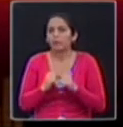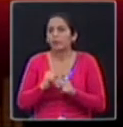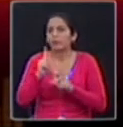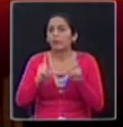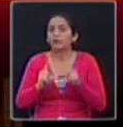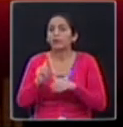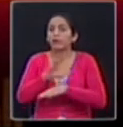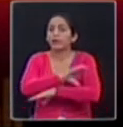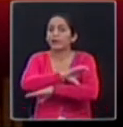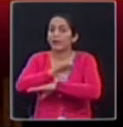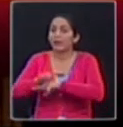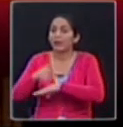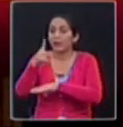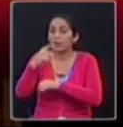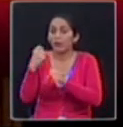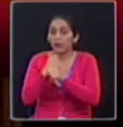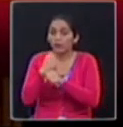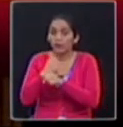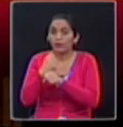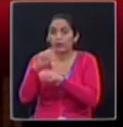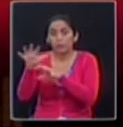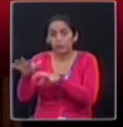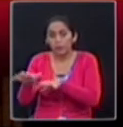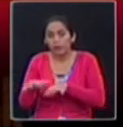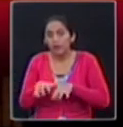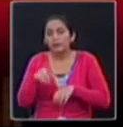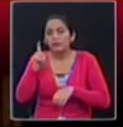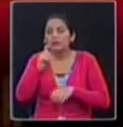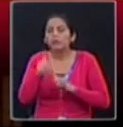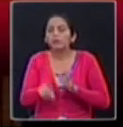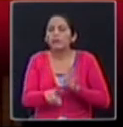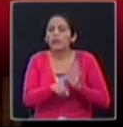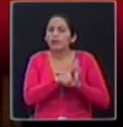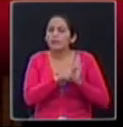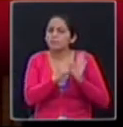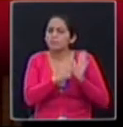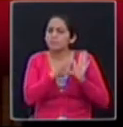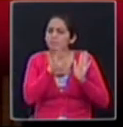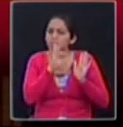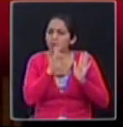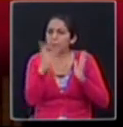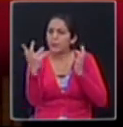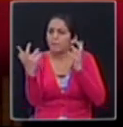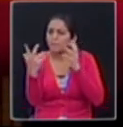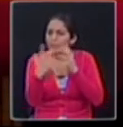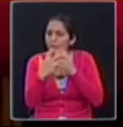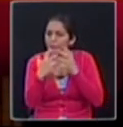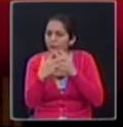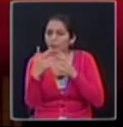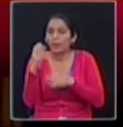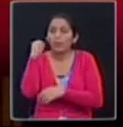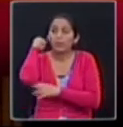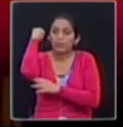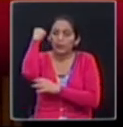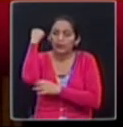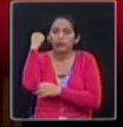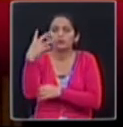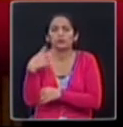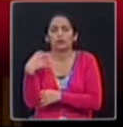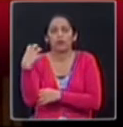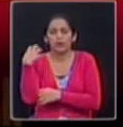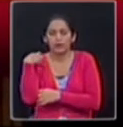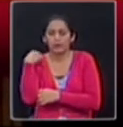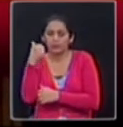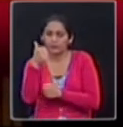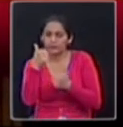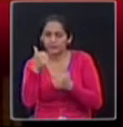tener políticas claras en el tema de una política agraria integral que garantice estos dos aspectos fundamentales. Usted, que creemos que va a servir, José,